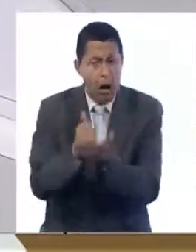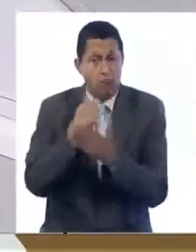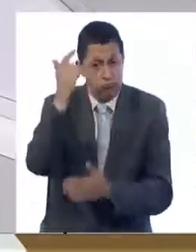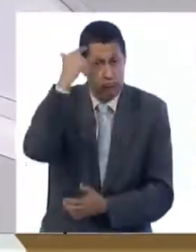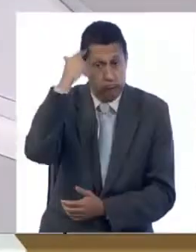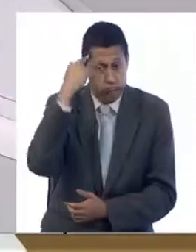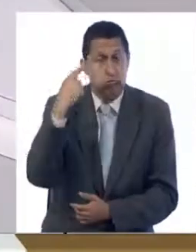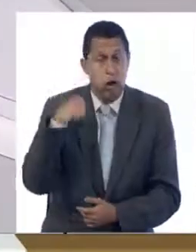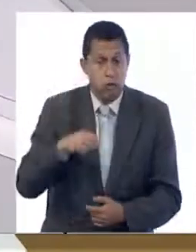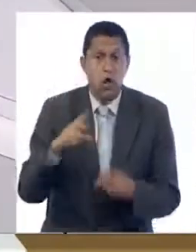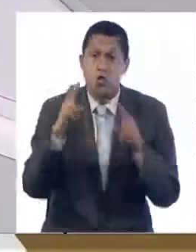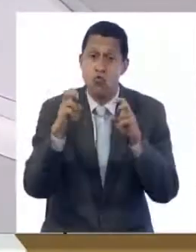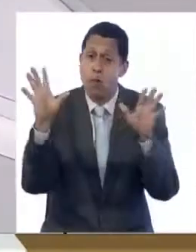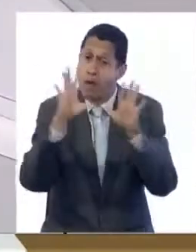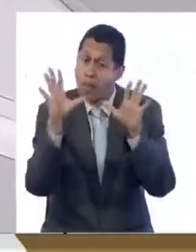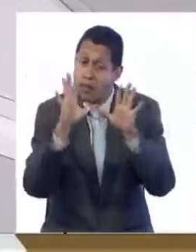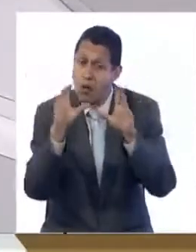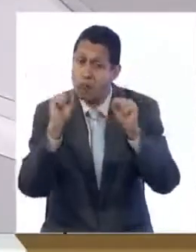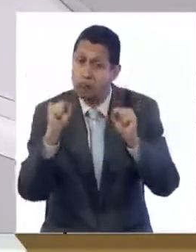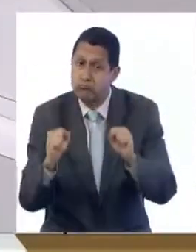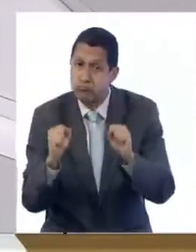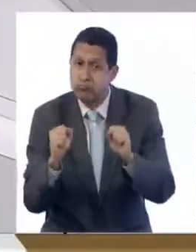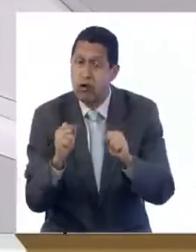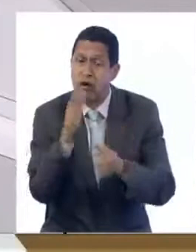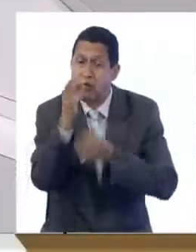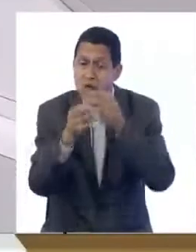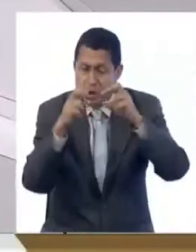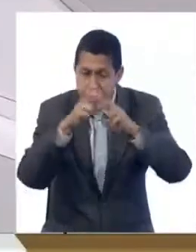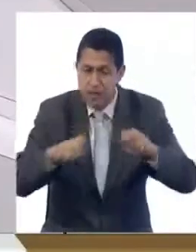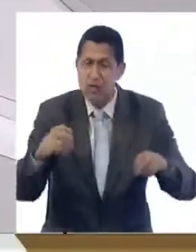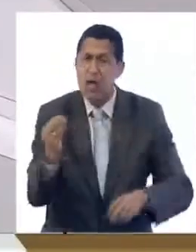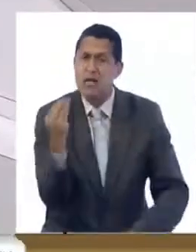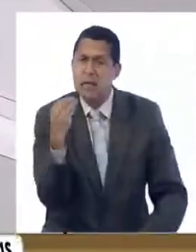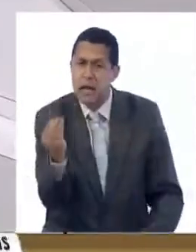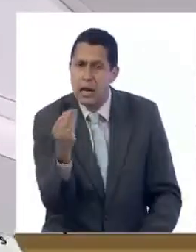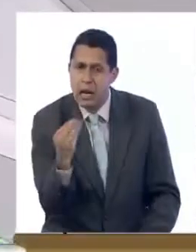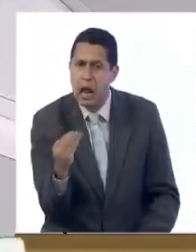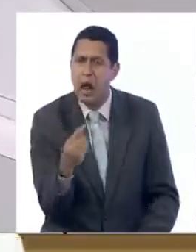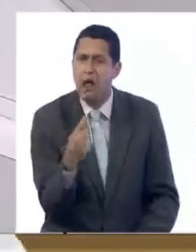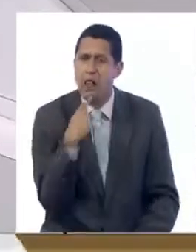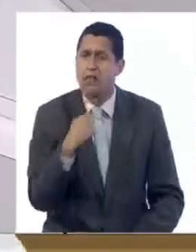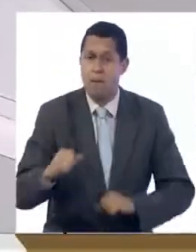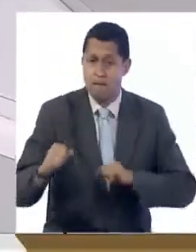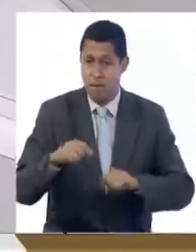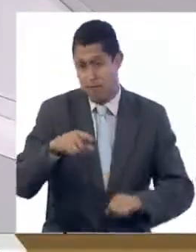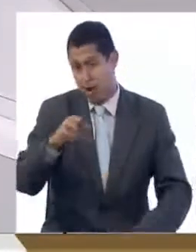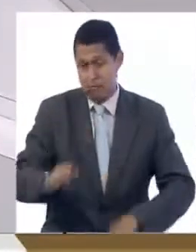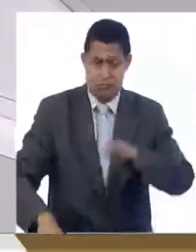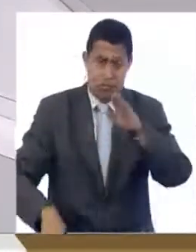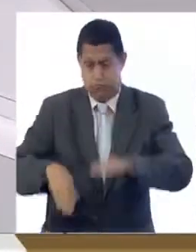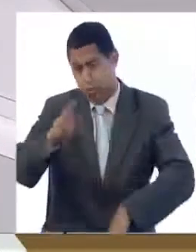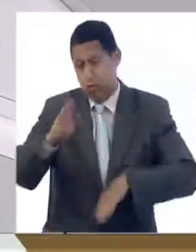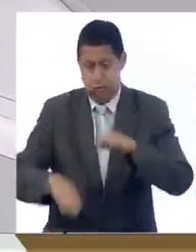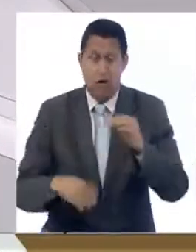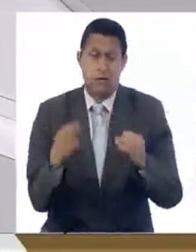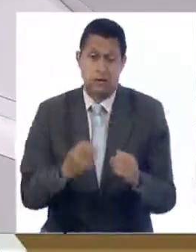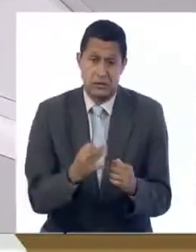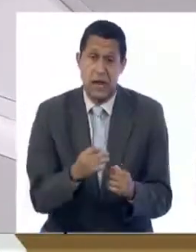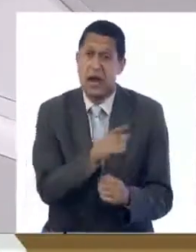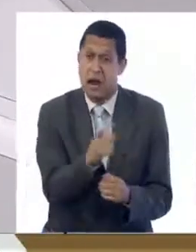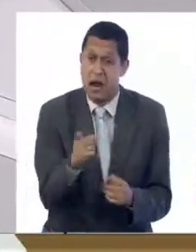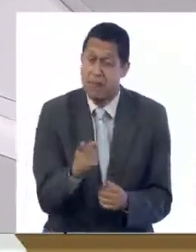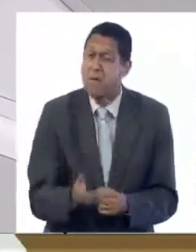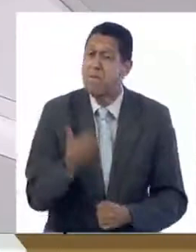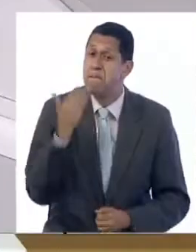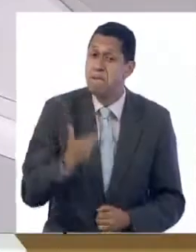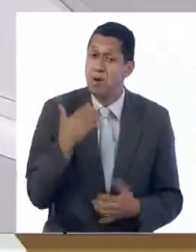la producción de nuevas neuronas. Así lo especificó un estudio italiano donde sugiere movilizarlas constantemente, ya que es